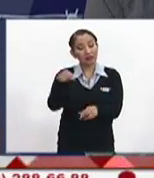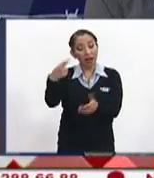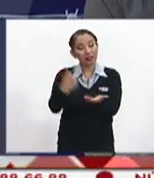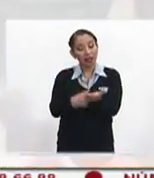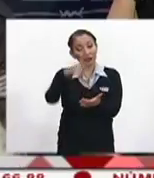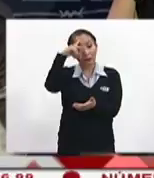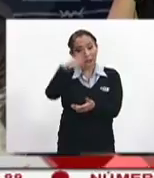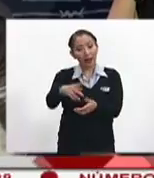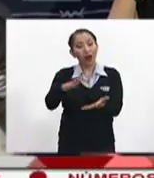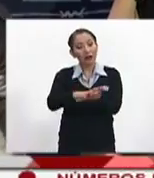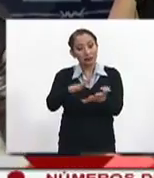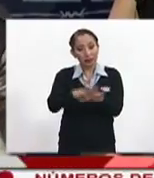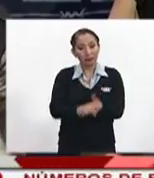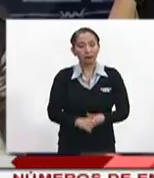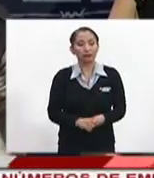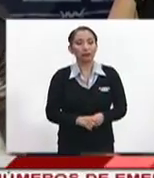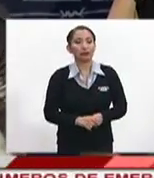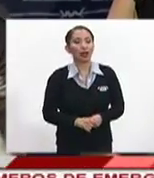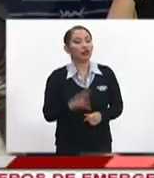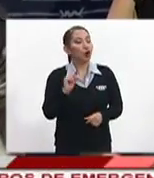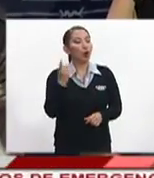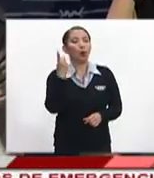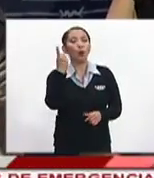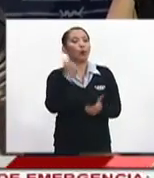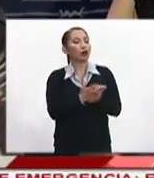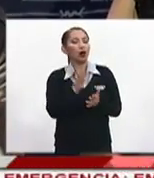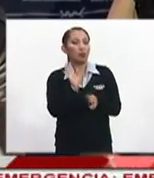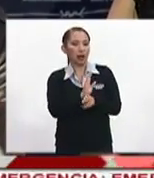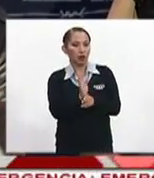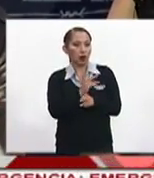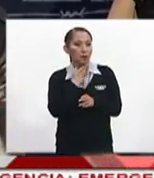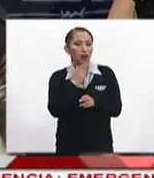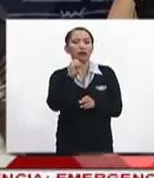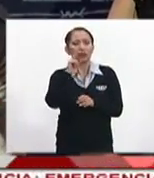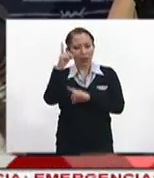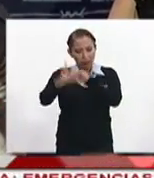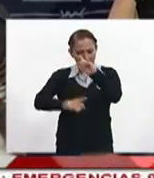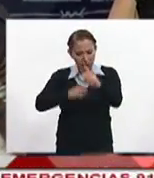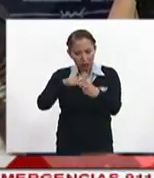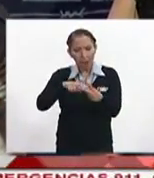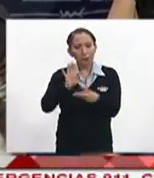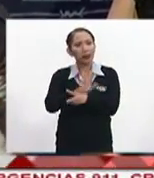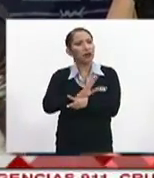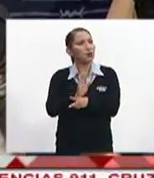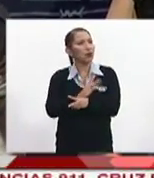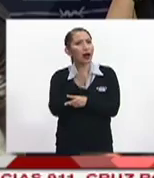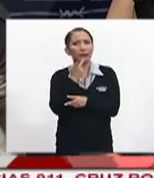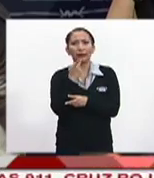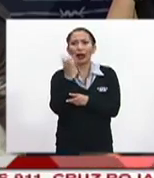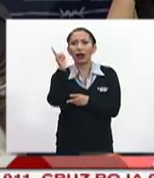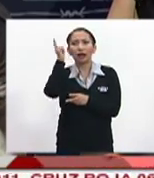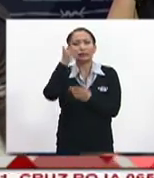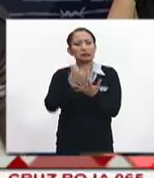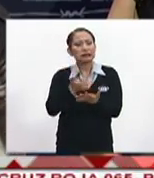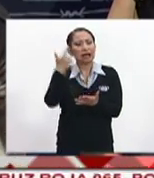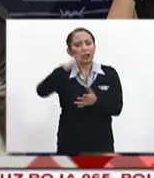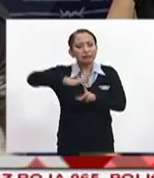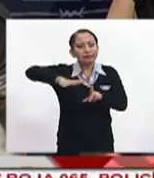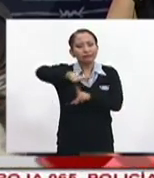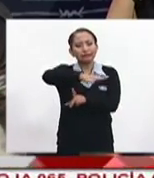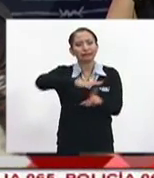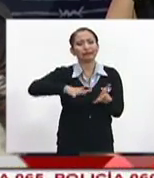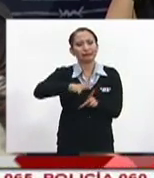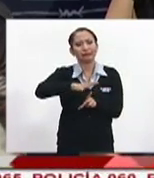en México. No solo es una película política, también es una película deportiva, también es una película que habla de la esperanza que hay en torno